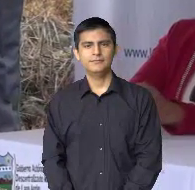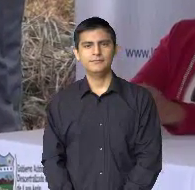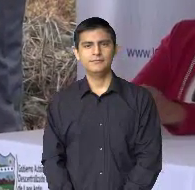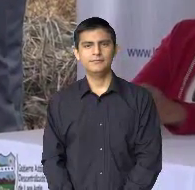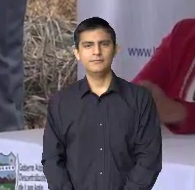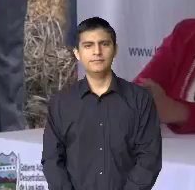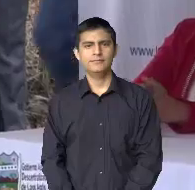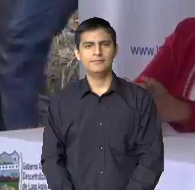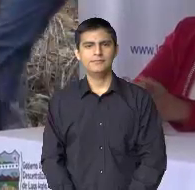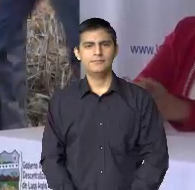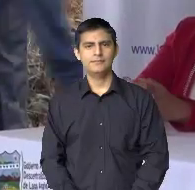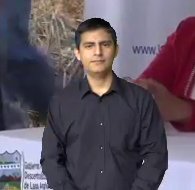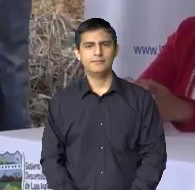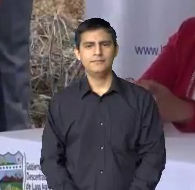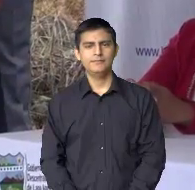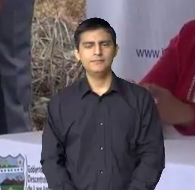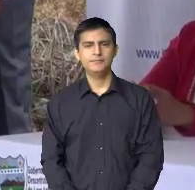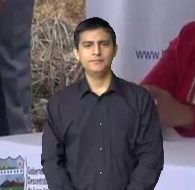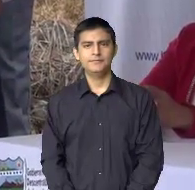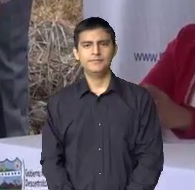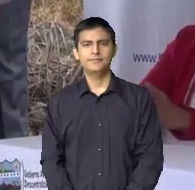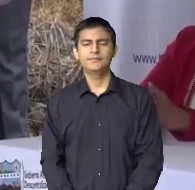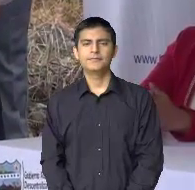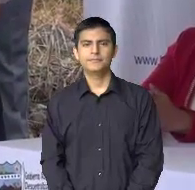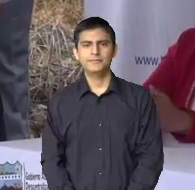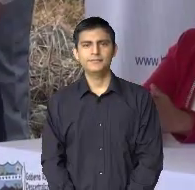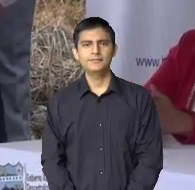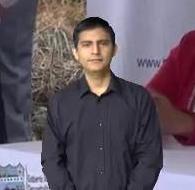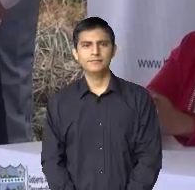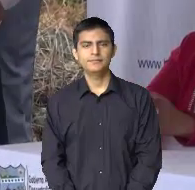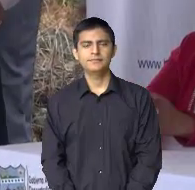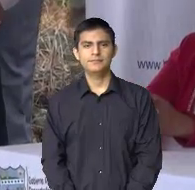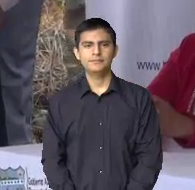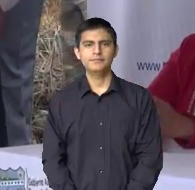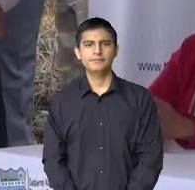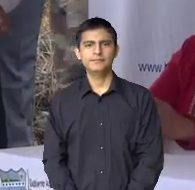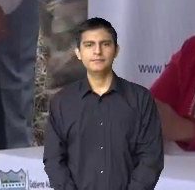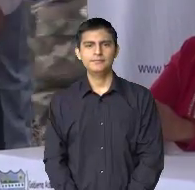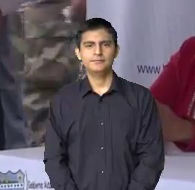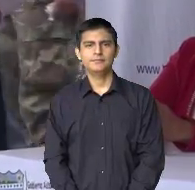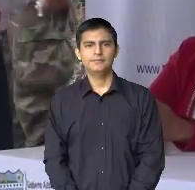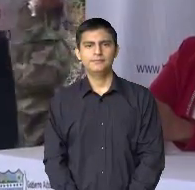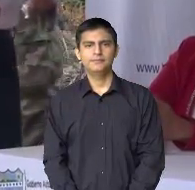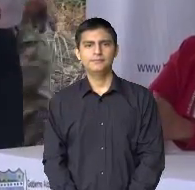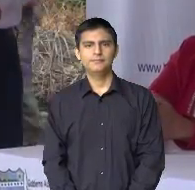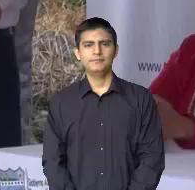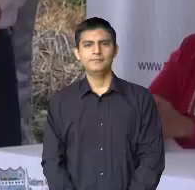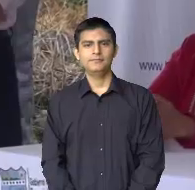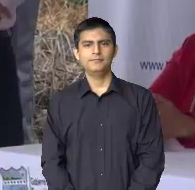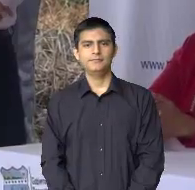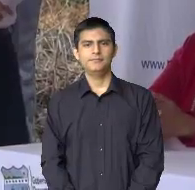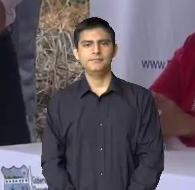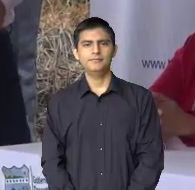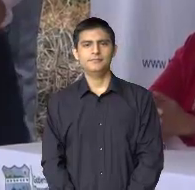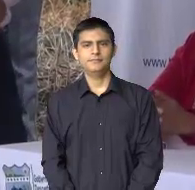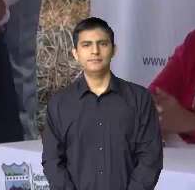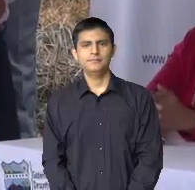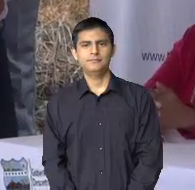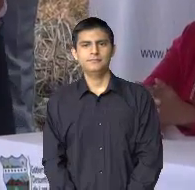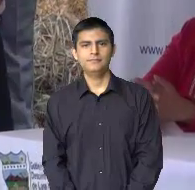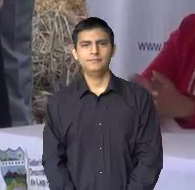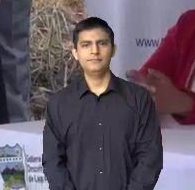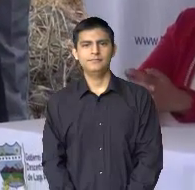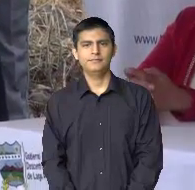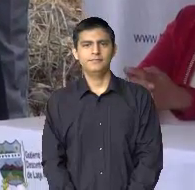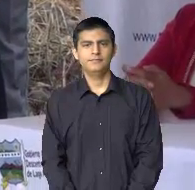aceras, bordillos, rampas de accesibilidad, jardineras, y todo esto se lo ha hecho dentro de